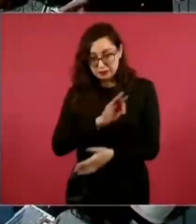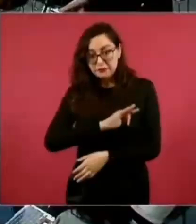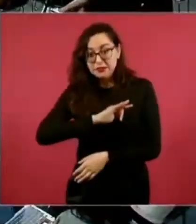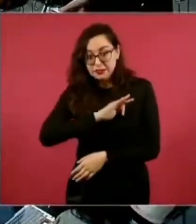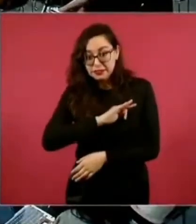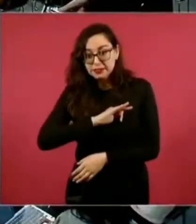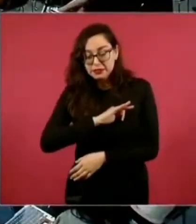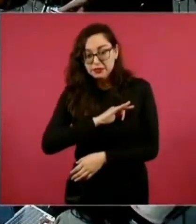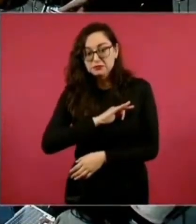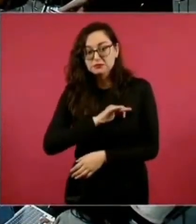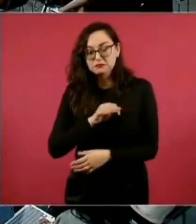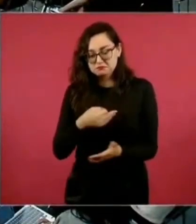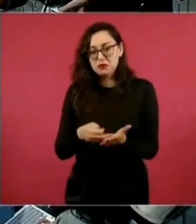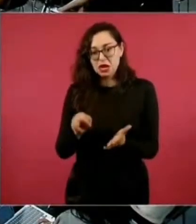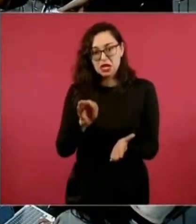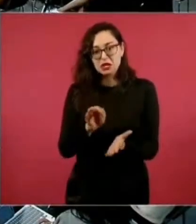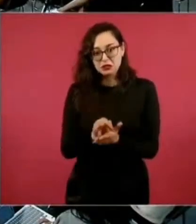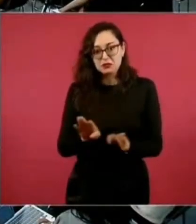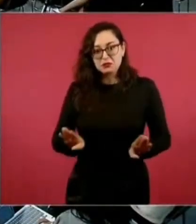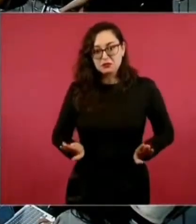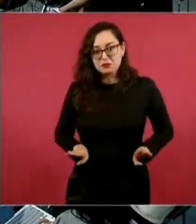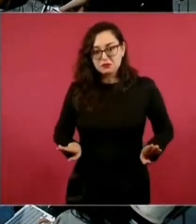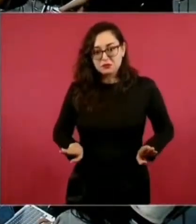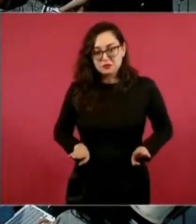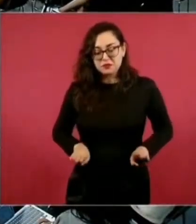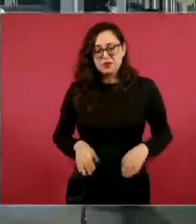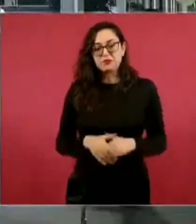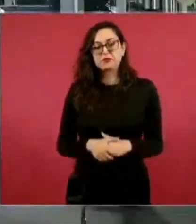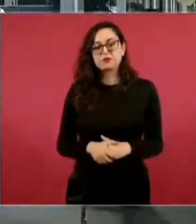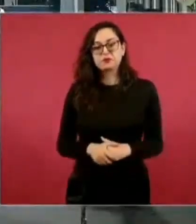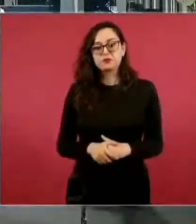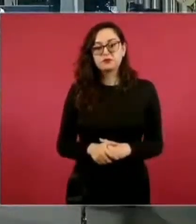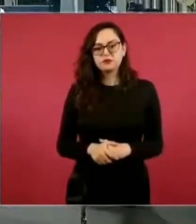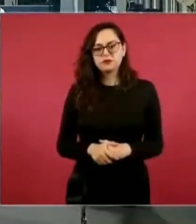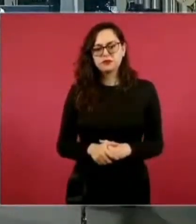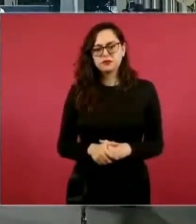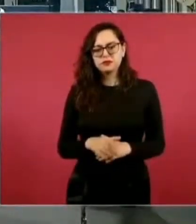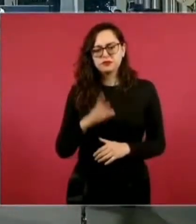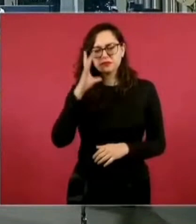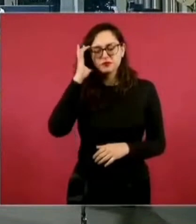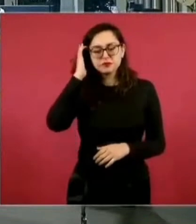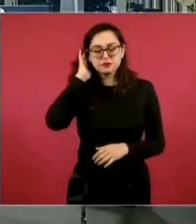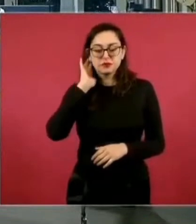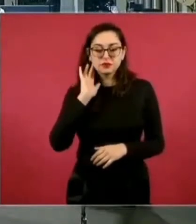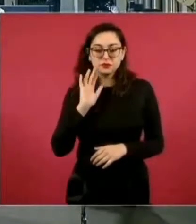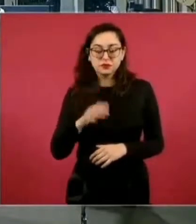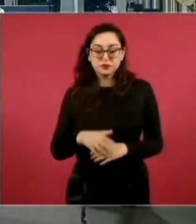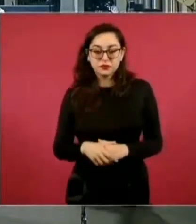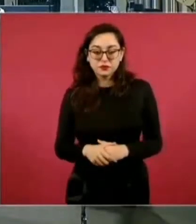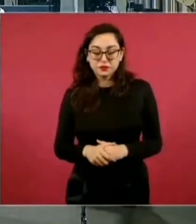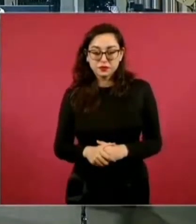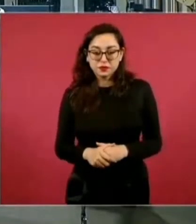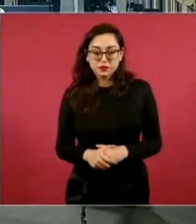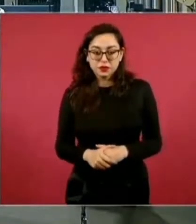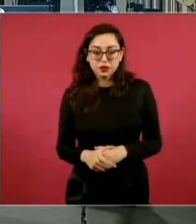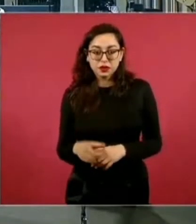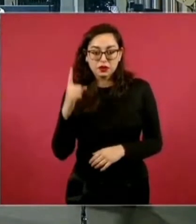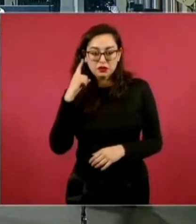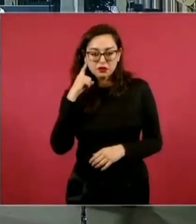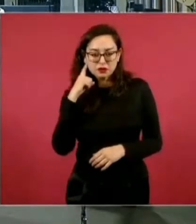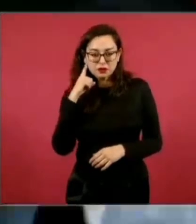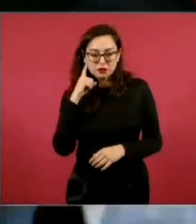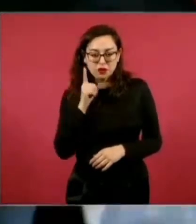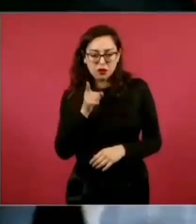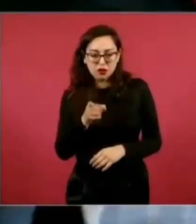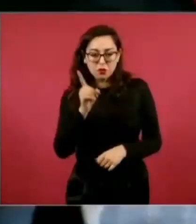Por tu valor civil. Y agradecer a la Secretaría de Seguridad y Protección Ciudadana, Protección Federal.